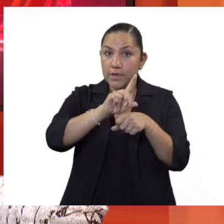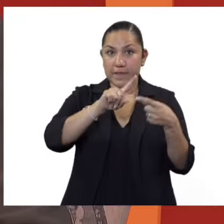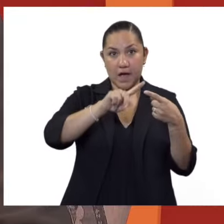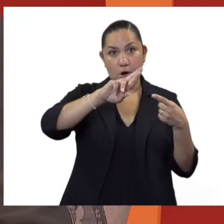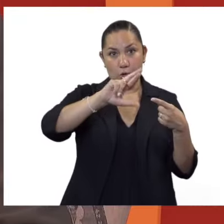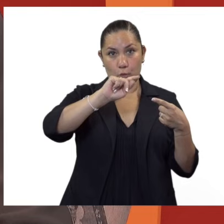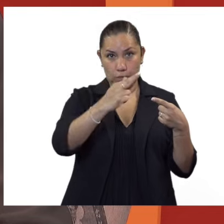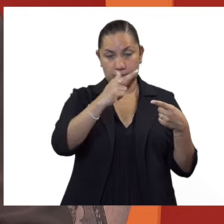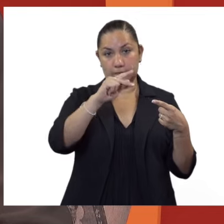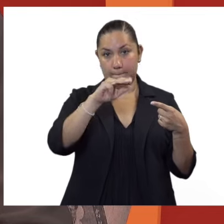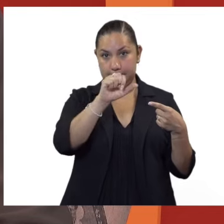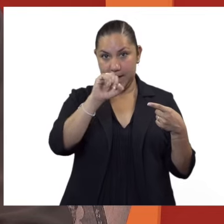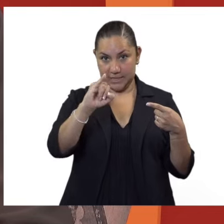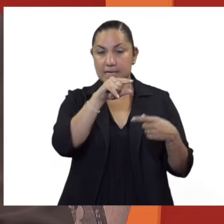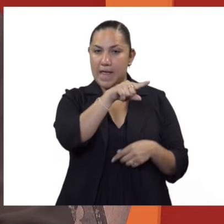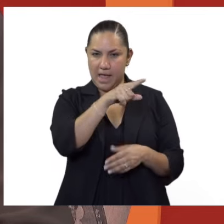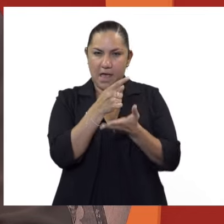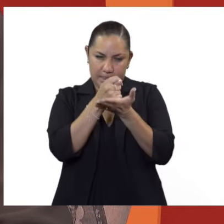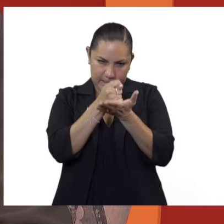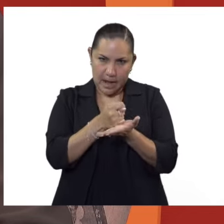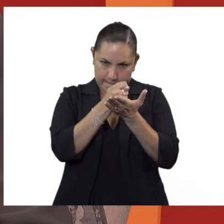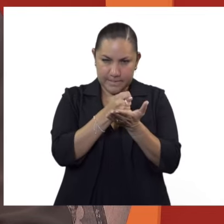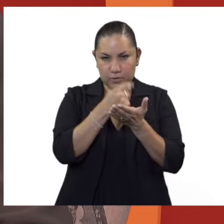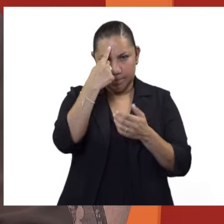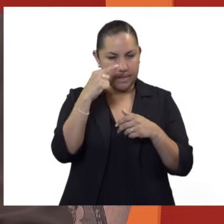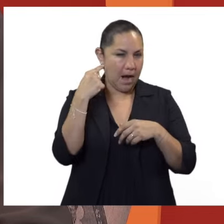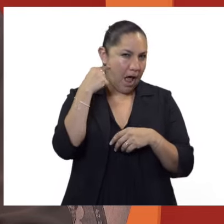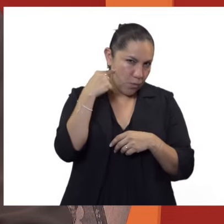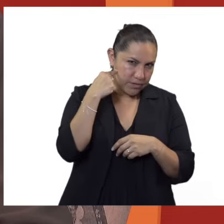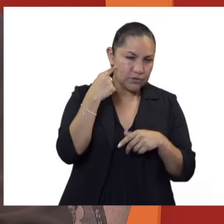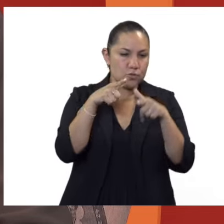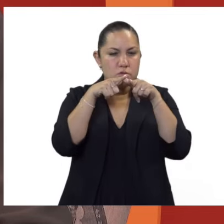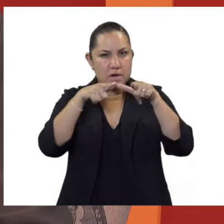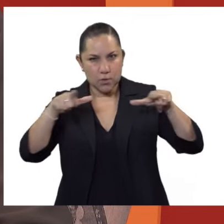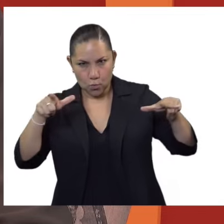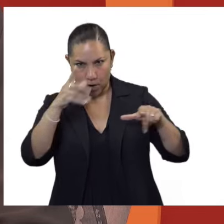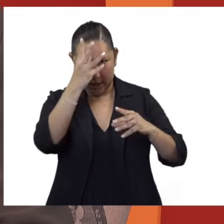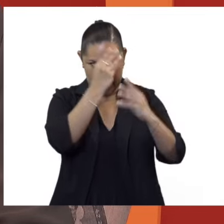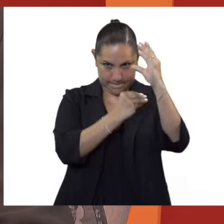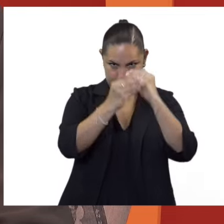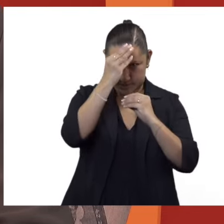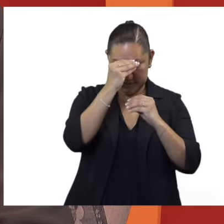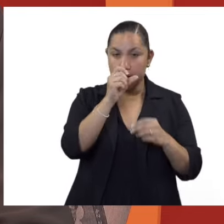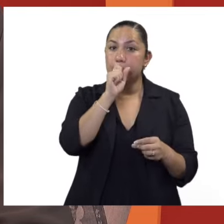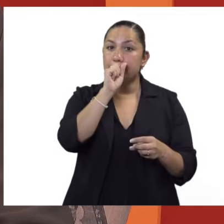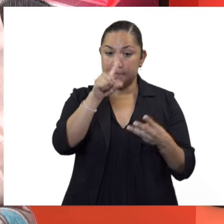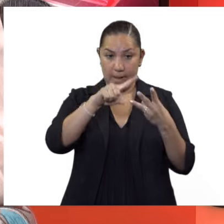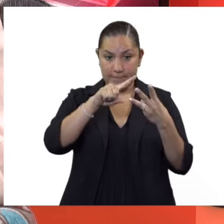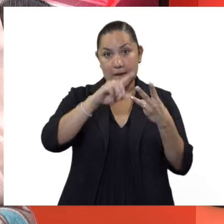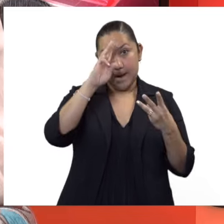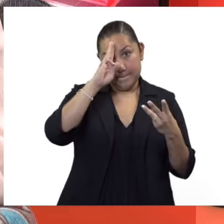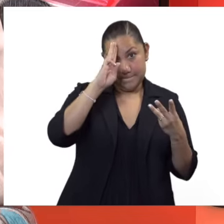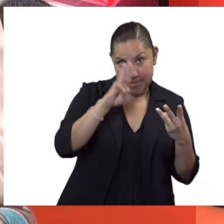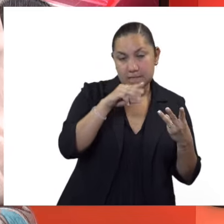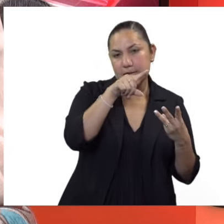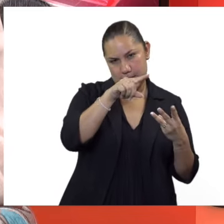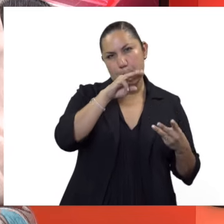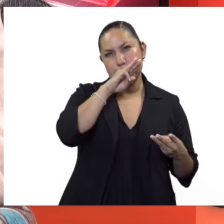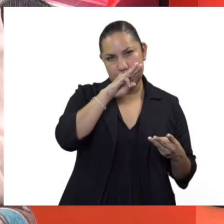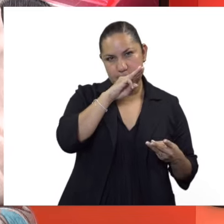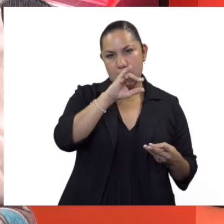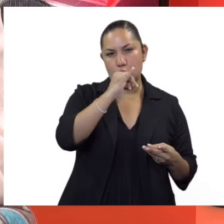Rut tampi terapeuta en audición lenguaje y aprendizaje la maestra y madre